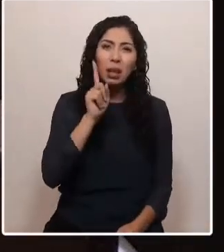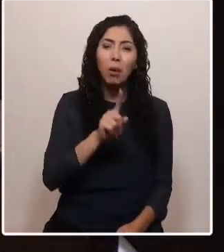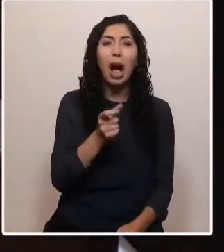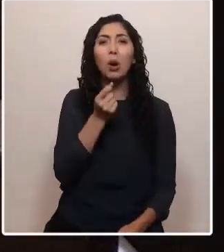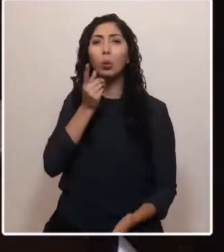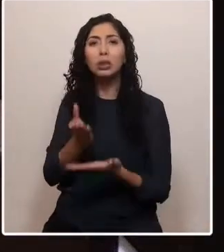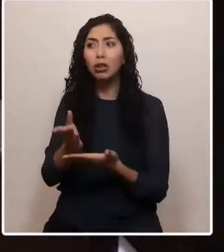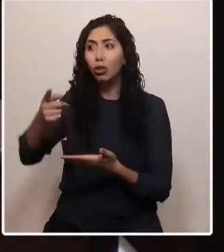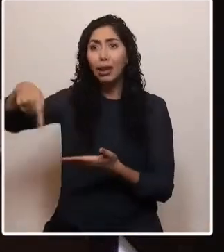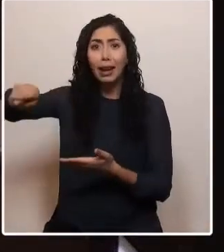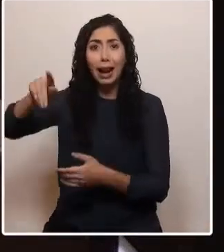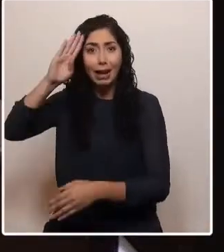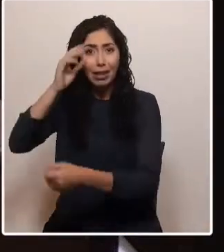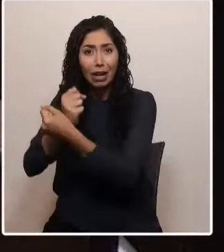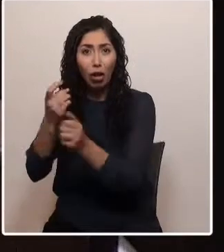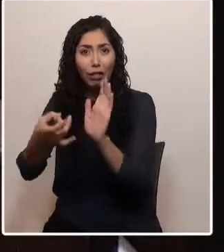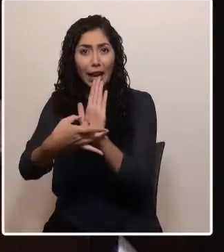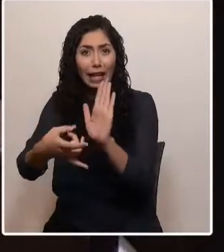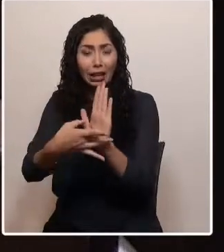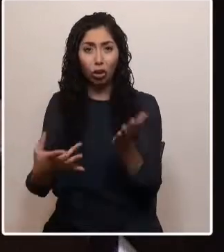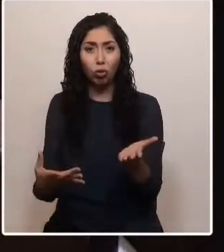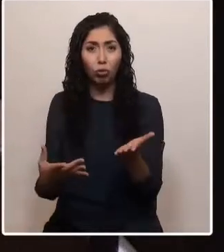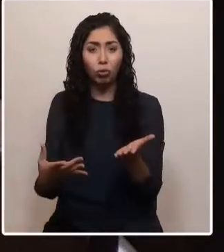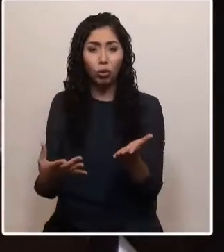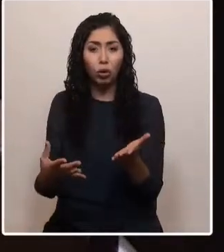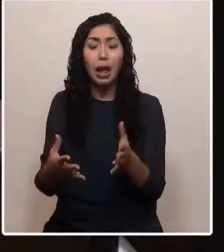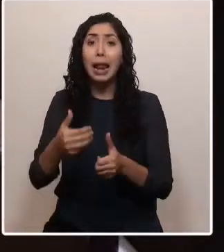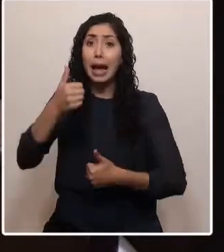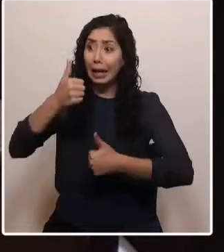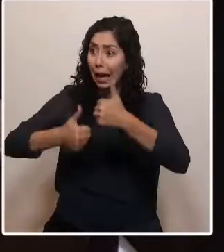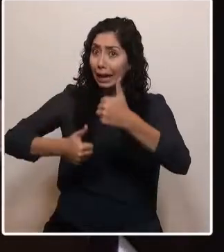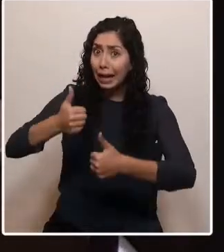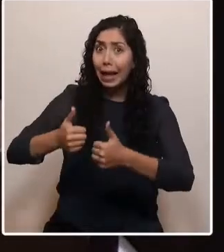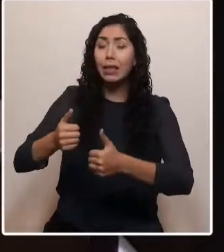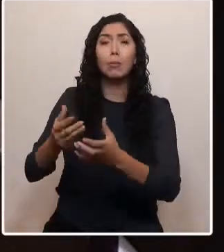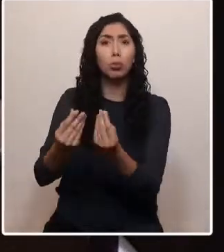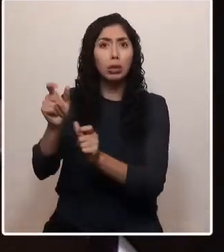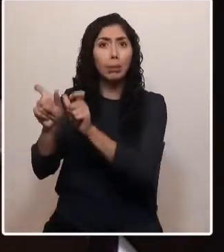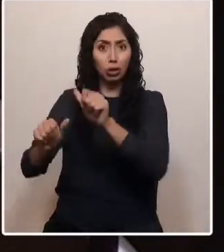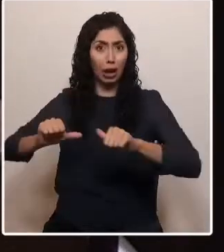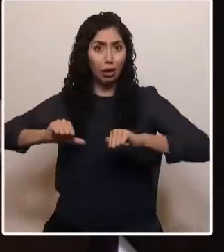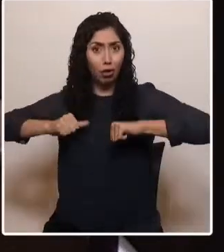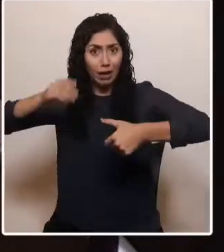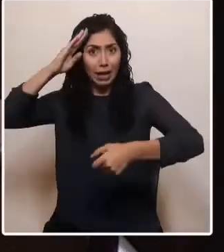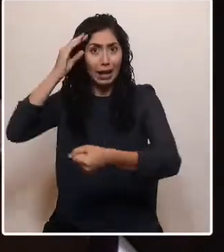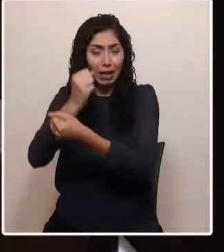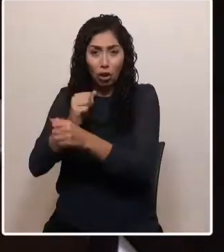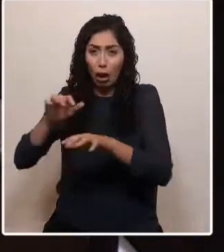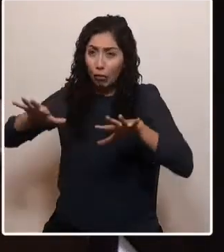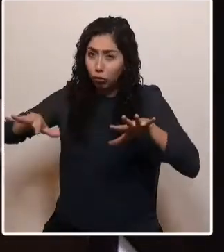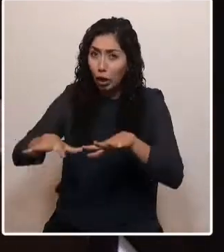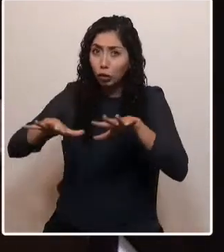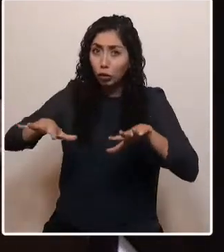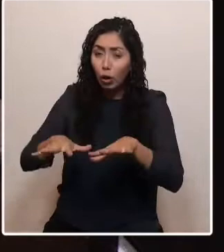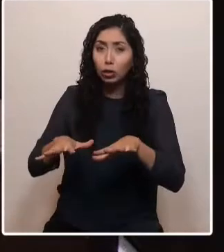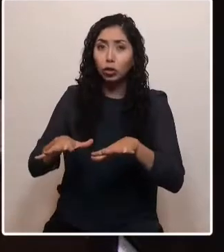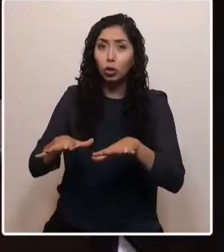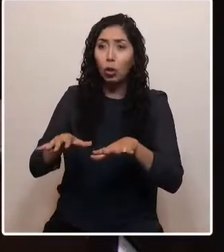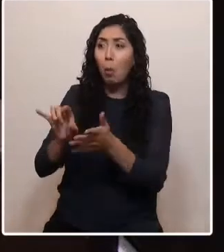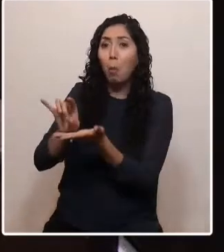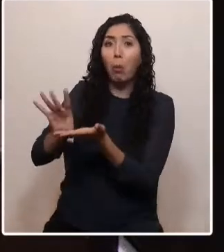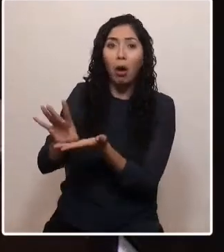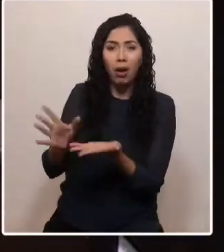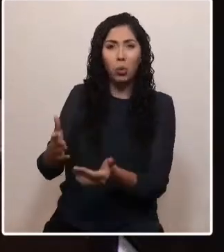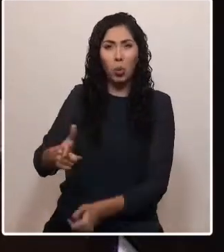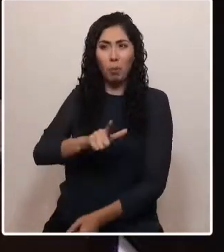peores delitos. Frustraron la carrera de muchos jóvenes carabineros, jóvenes de esfuerzo, no de la primera línea, culpándolos injustamente. Los